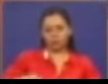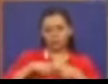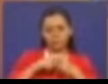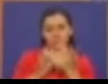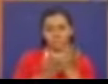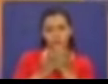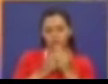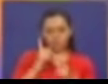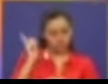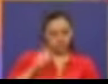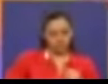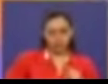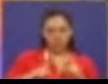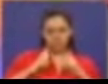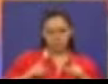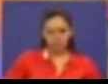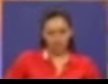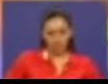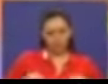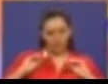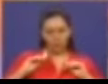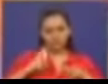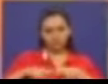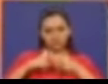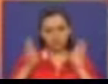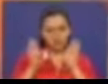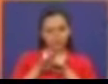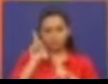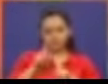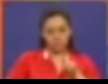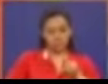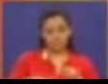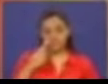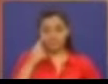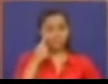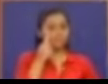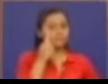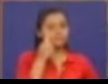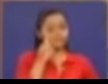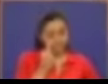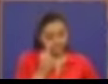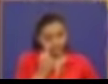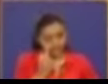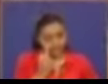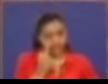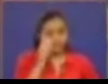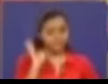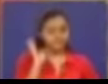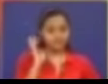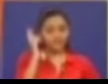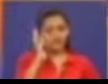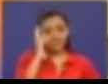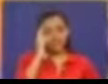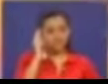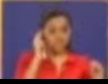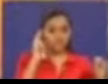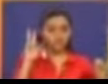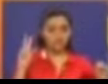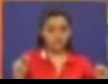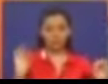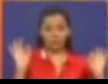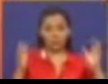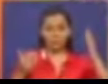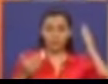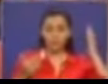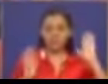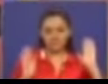servicios básicos, salud, educación, etc. Pero veamos si tienen razón para marchar los jubilados, o es pura